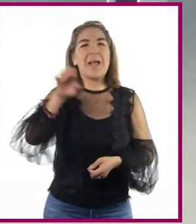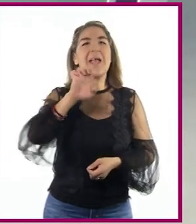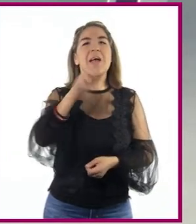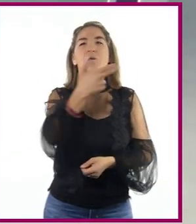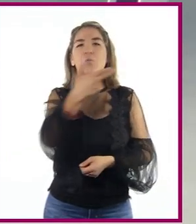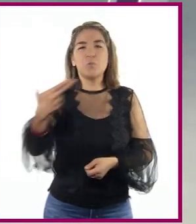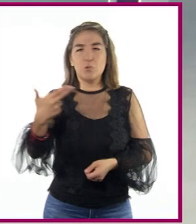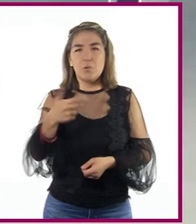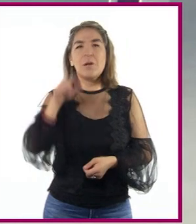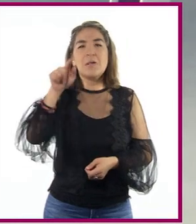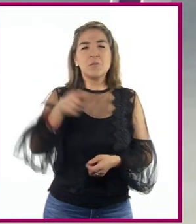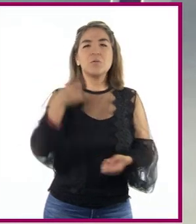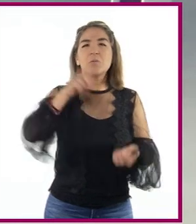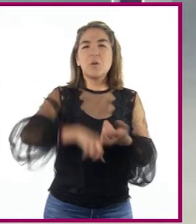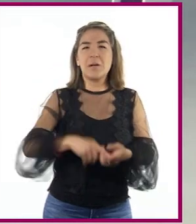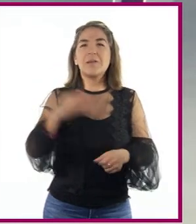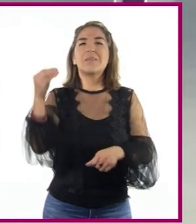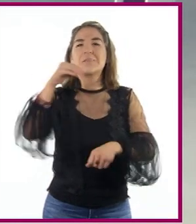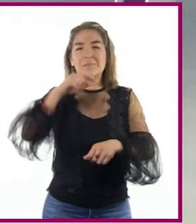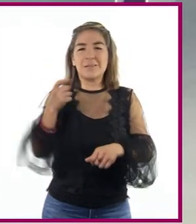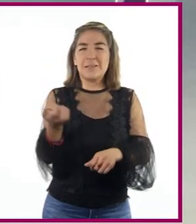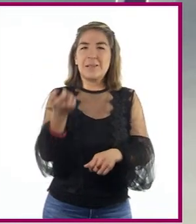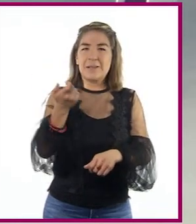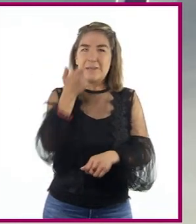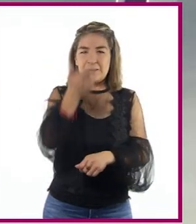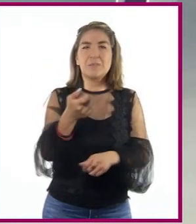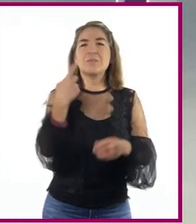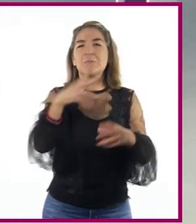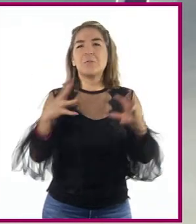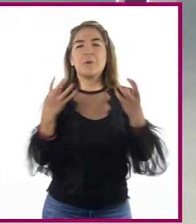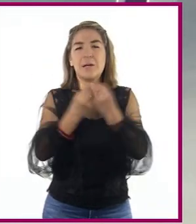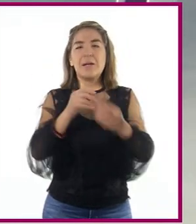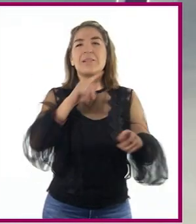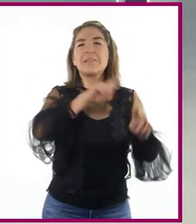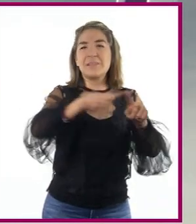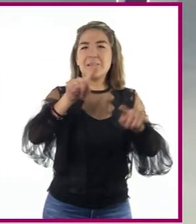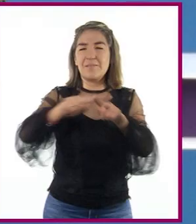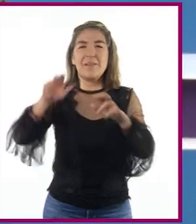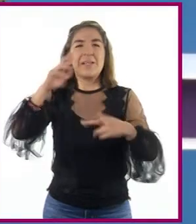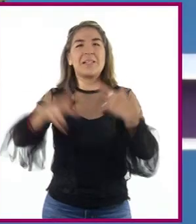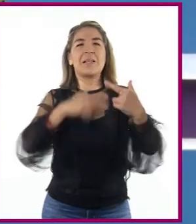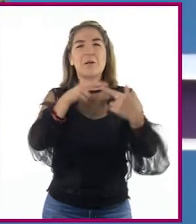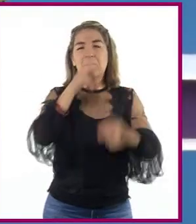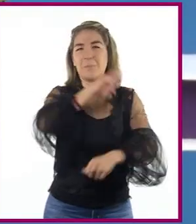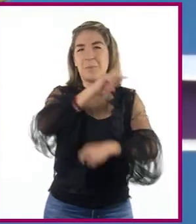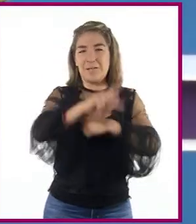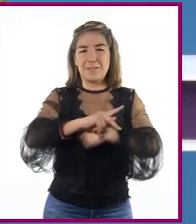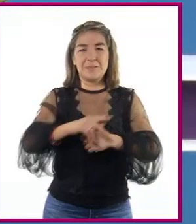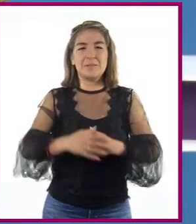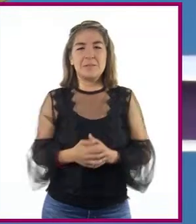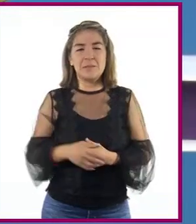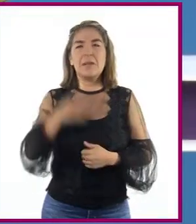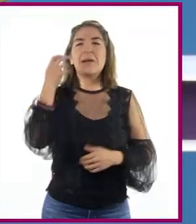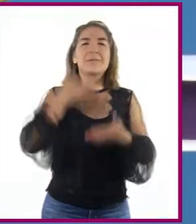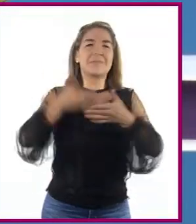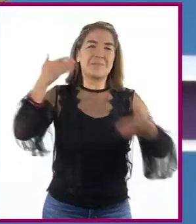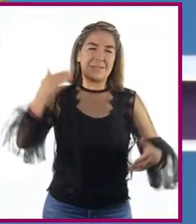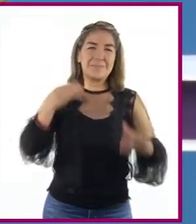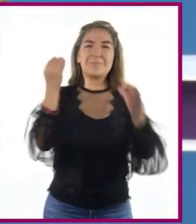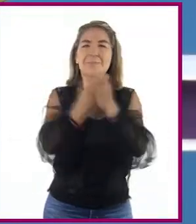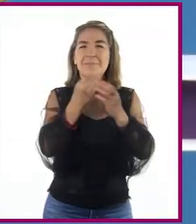de la integración de los mercados regionales de los países integrantes. En la sesión